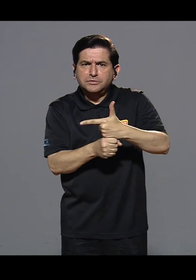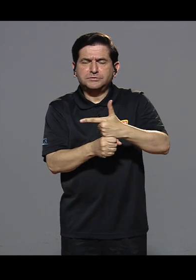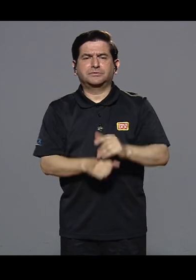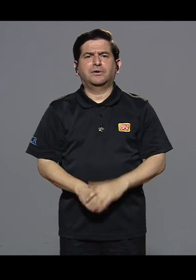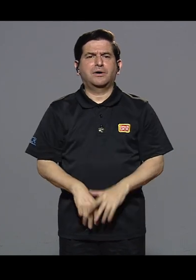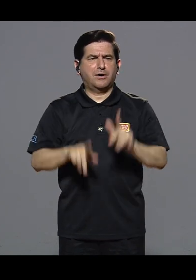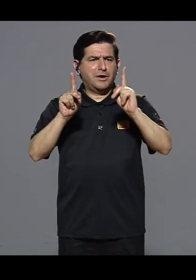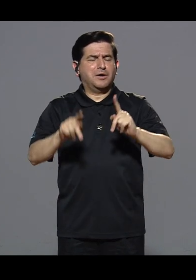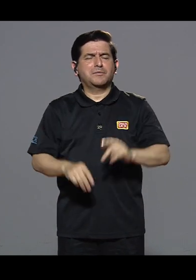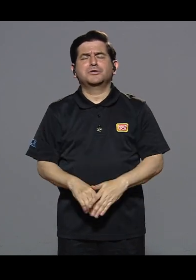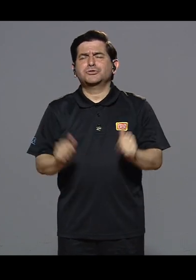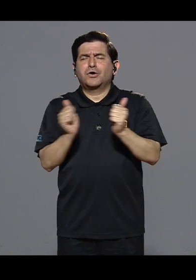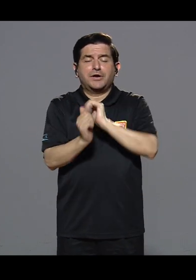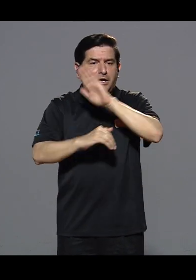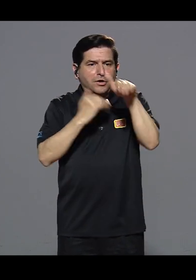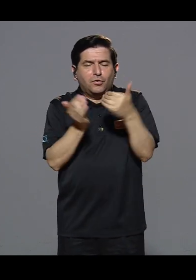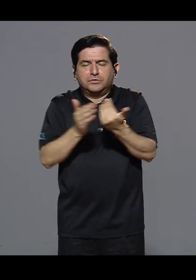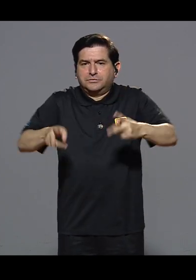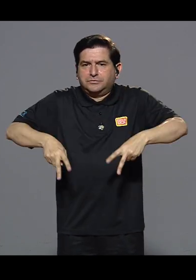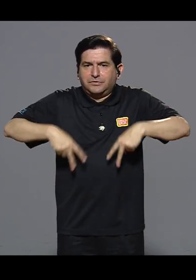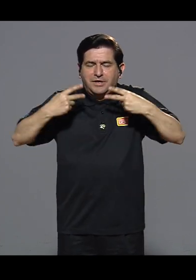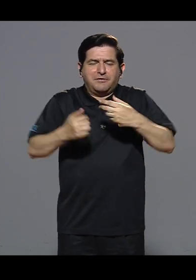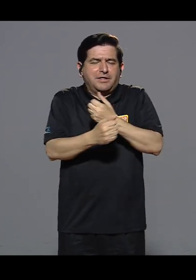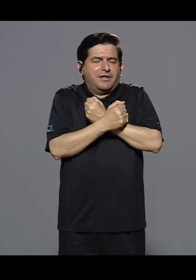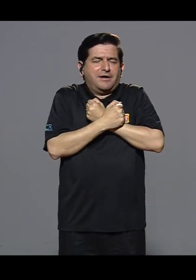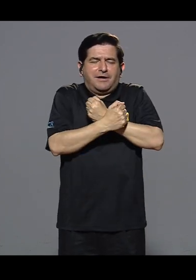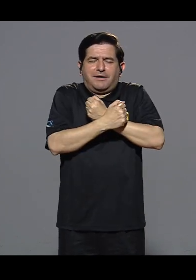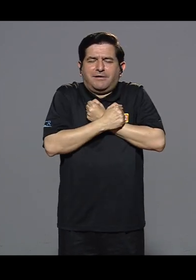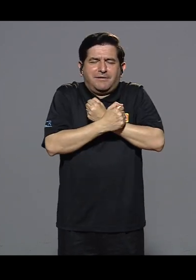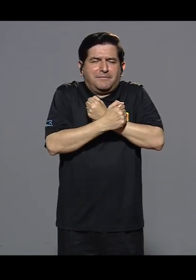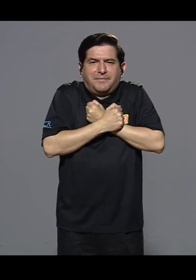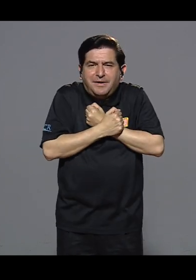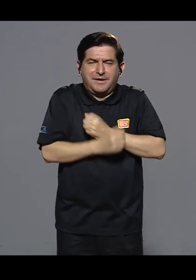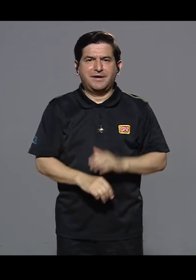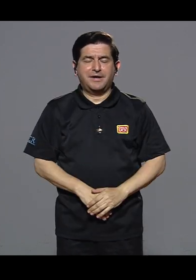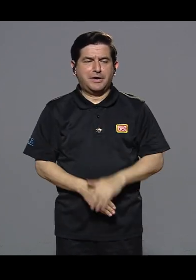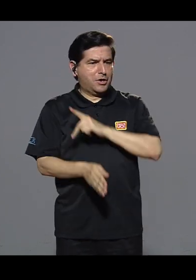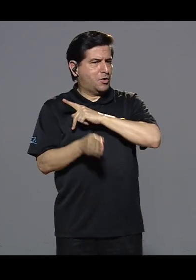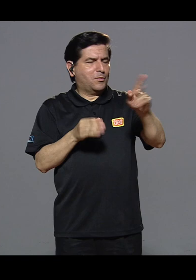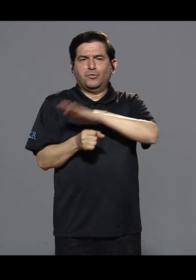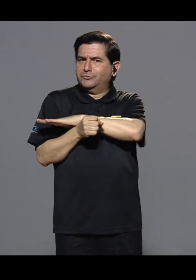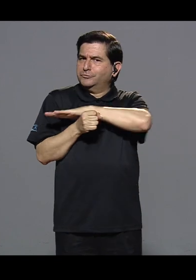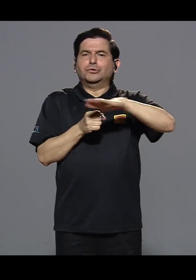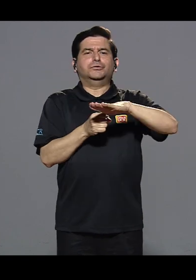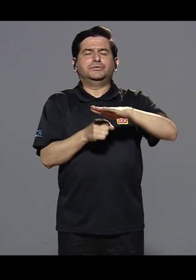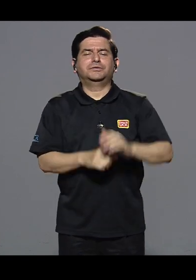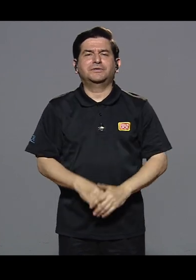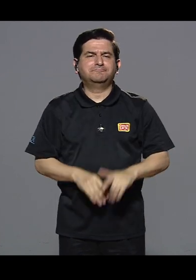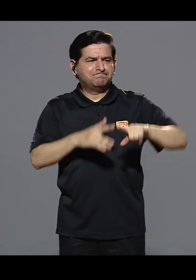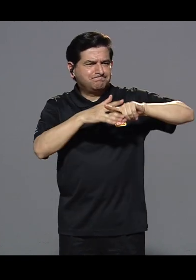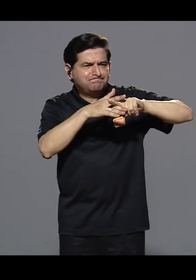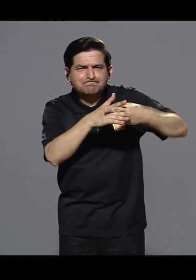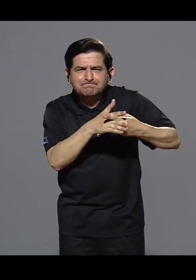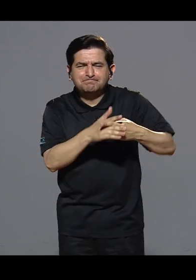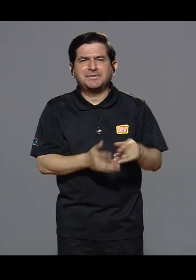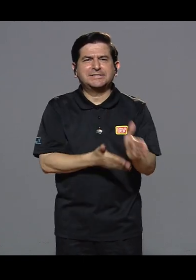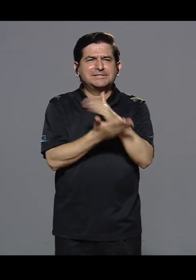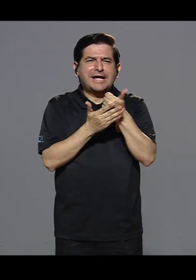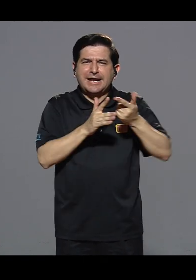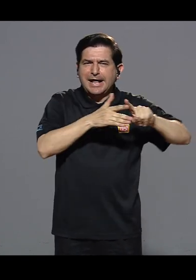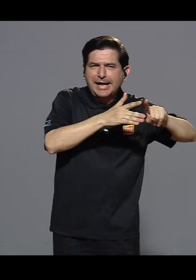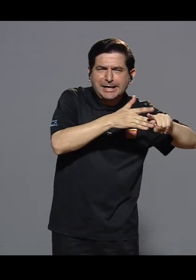persona llena de vida, una persona apasionada por lo que hace, profesional en todo el sentido de la palabra. Entonces empezamos a hacer